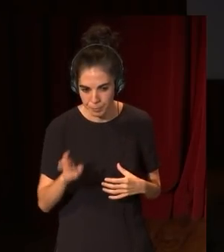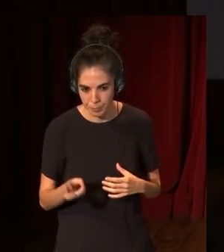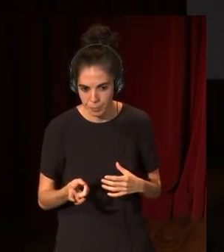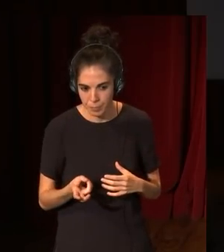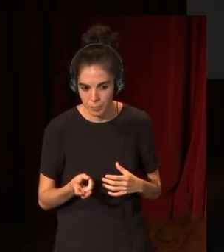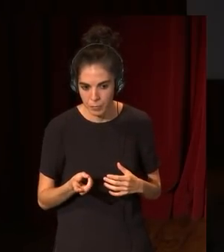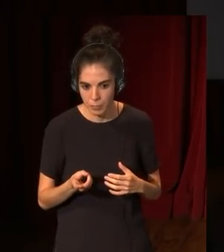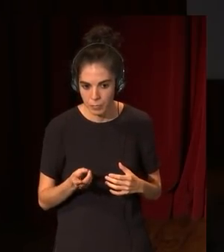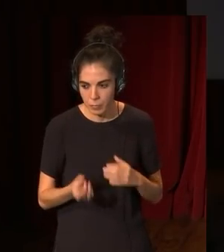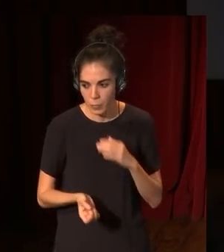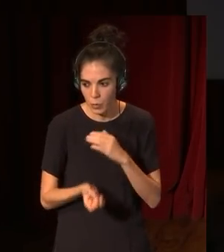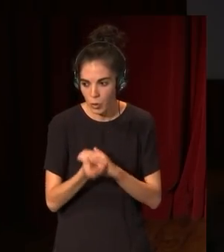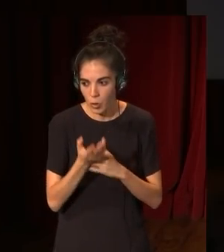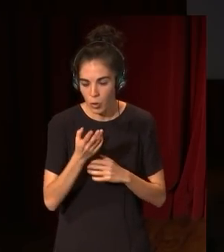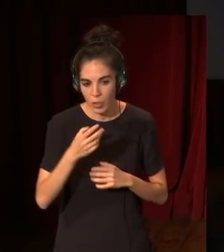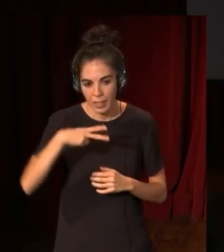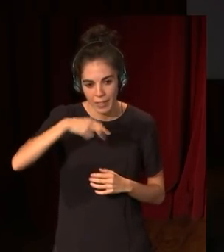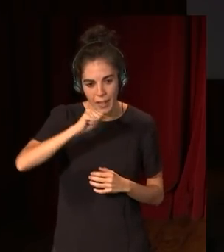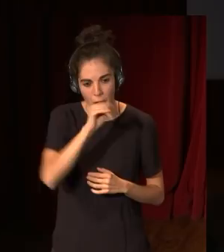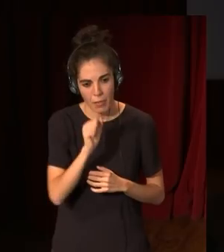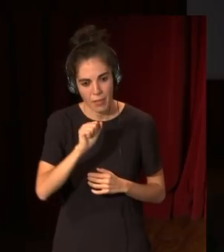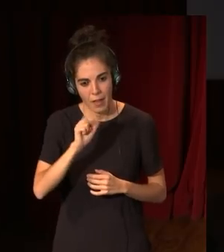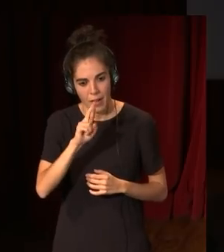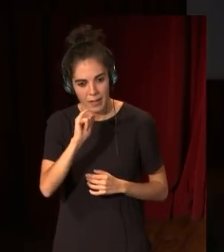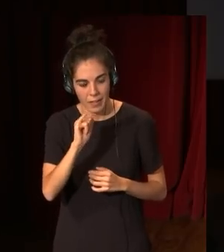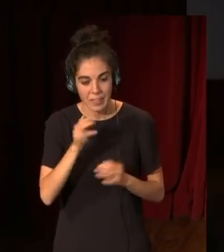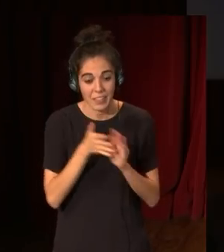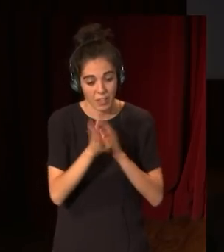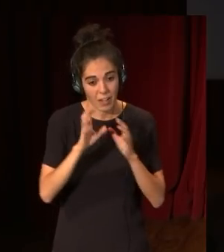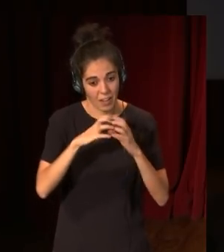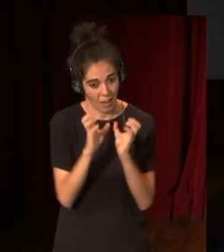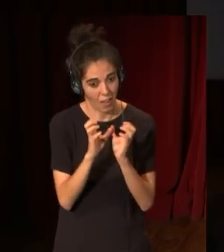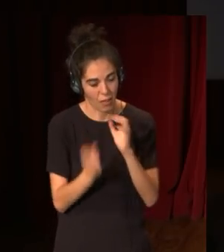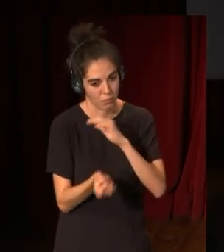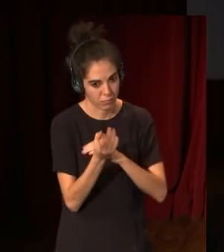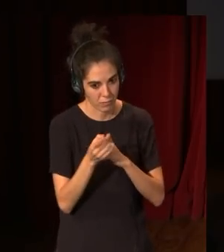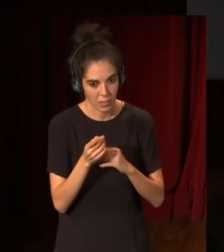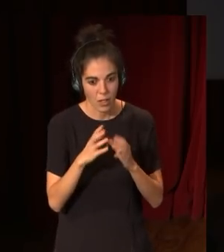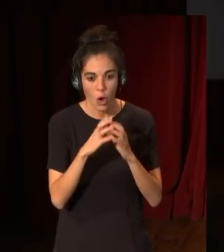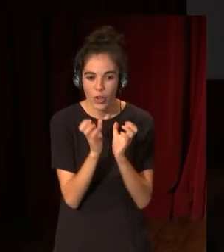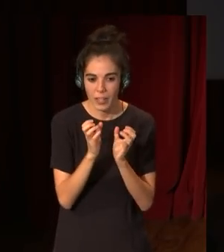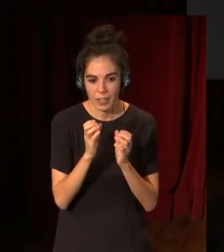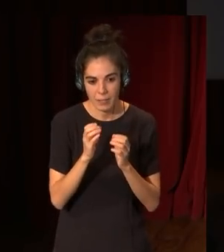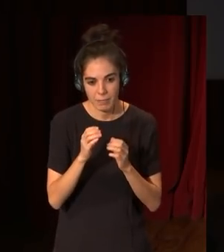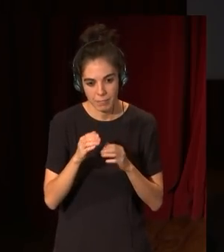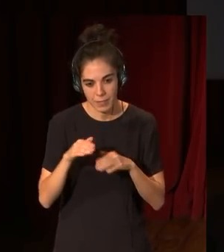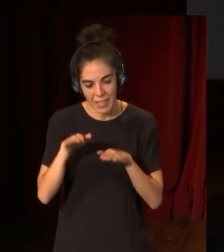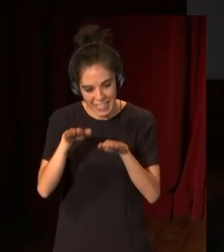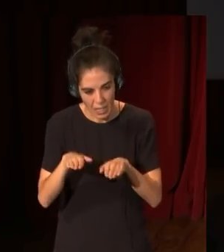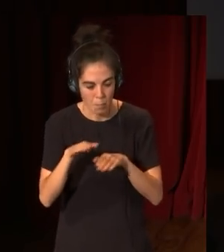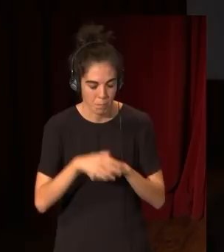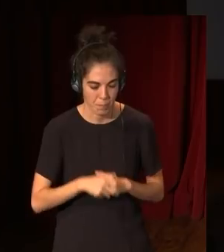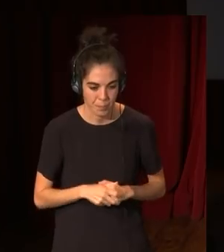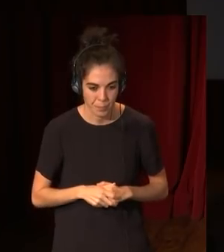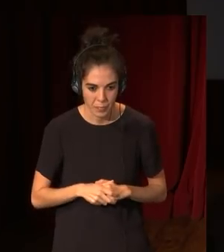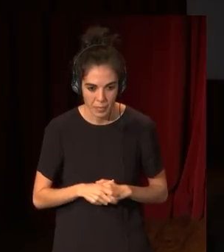nazarí de origen que tenía su origen en la granada nazarí es decir de origen islámico ya sabemos la riqueza y la